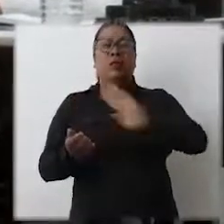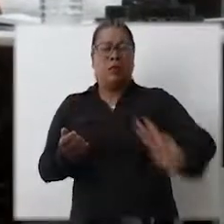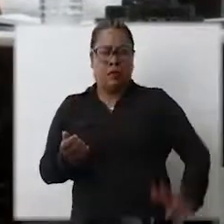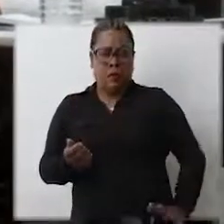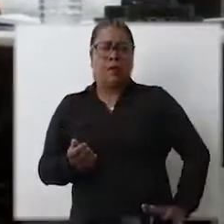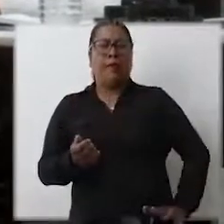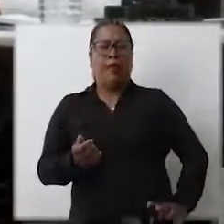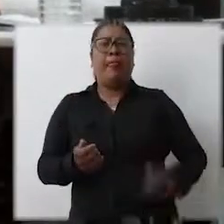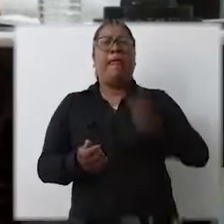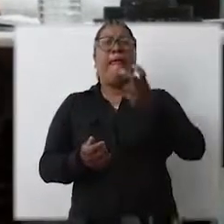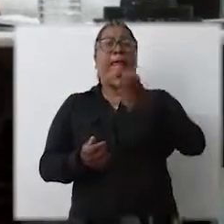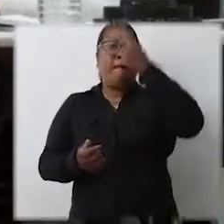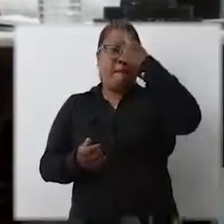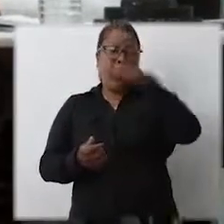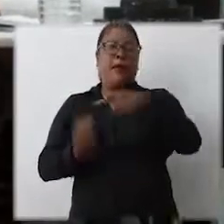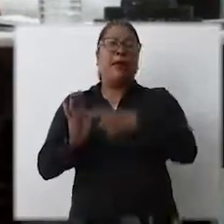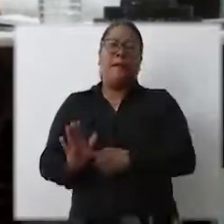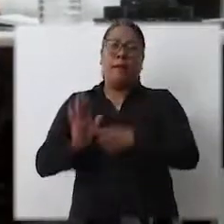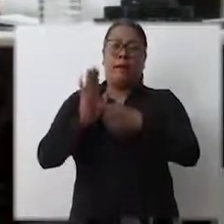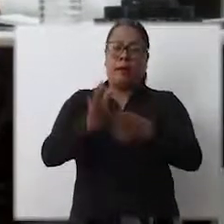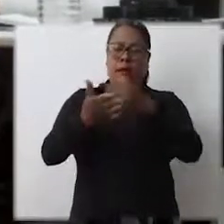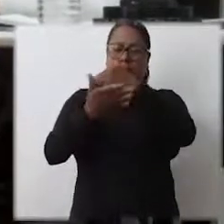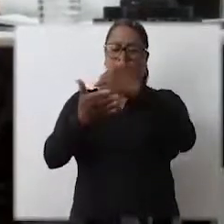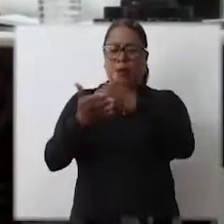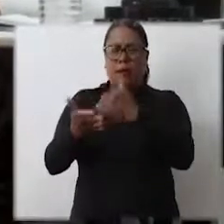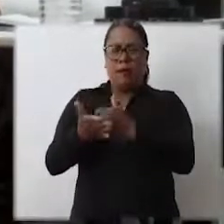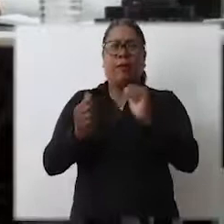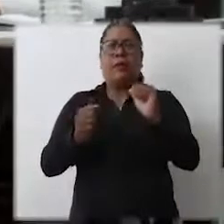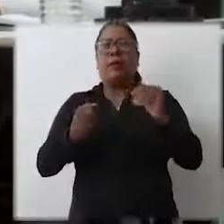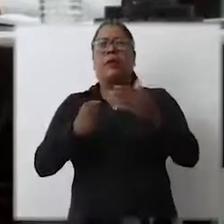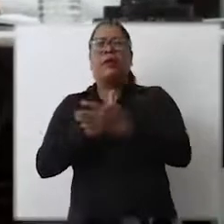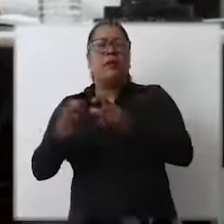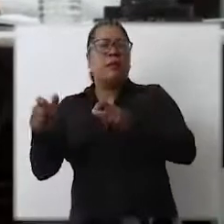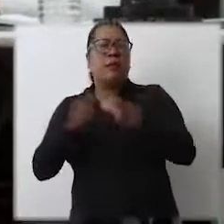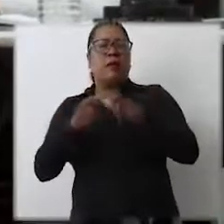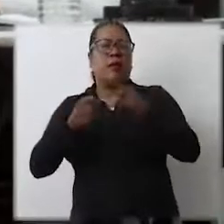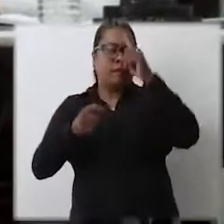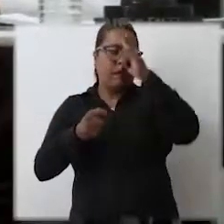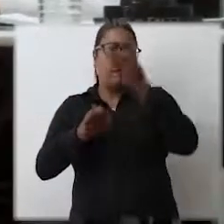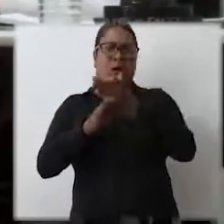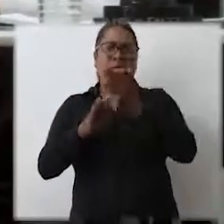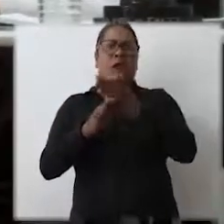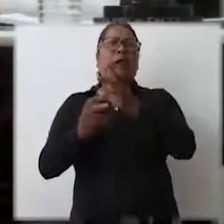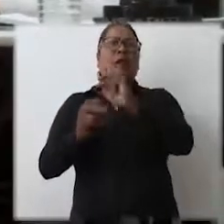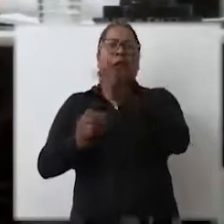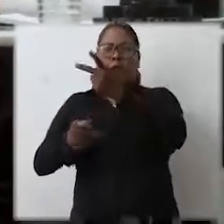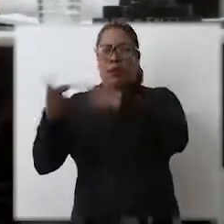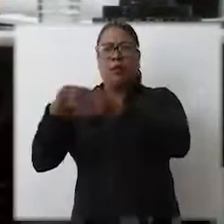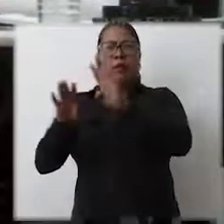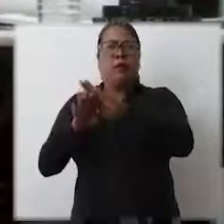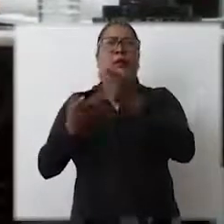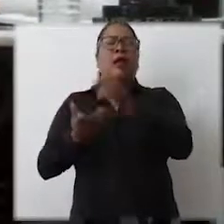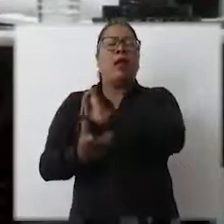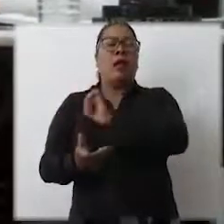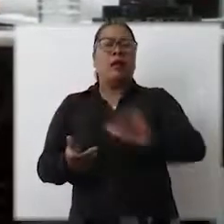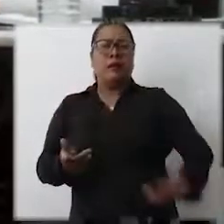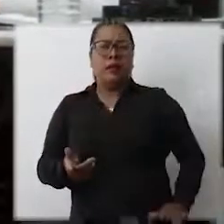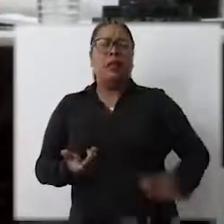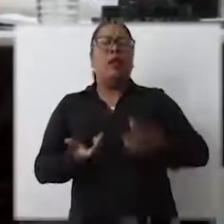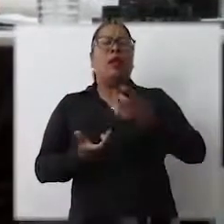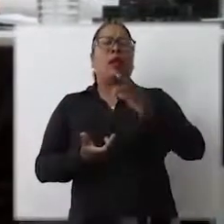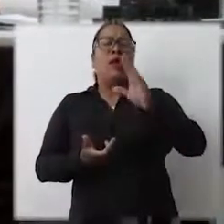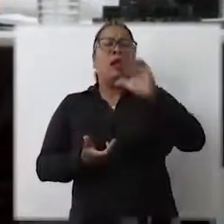Zaragoza; por la Agencia de Santa Rosa Panzacola, el ciudadano Julio César Domínguez Alberto; y por la Agencia de Pueblo Nuevo, el